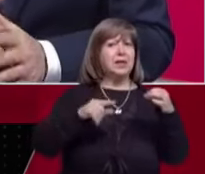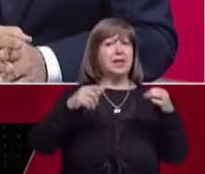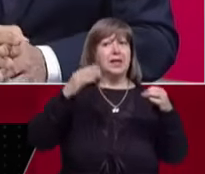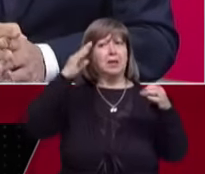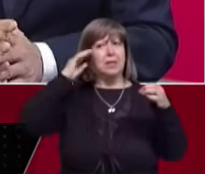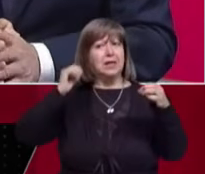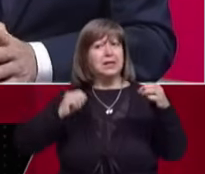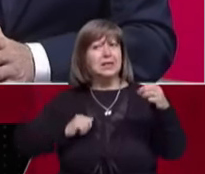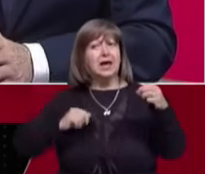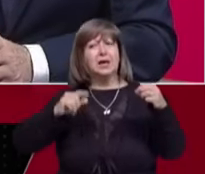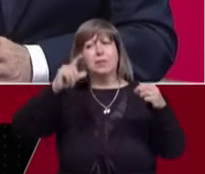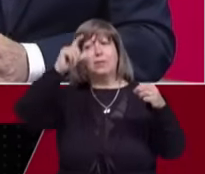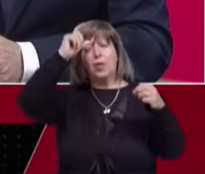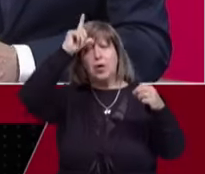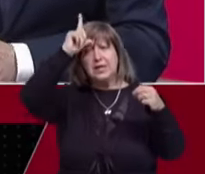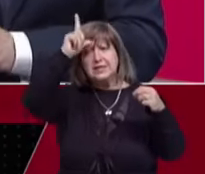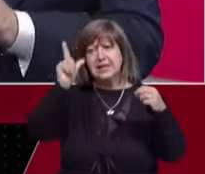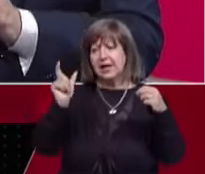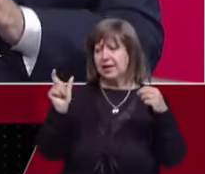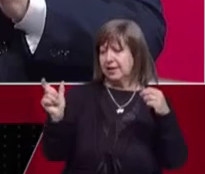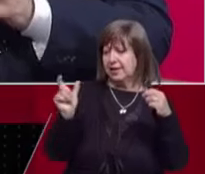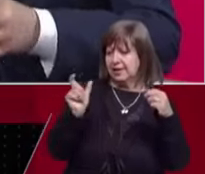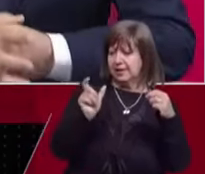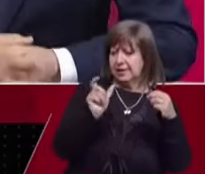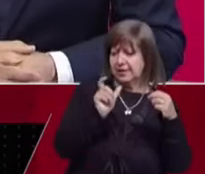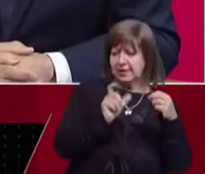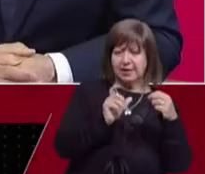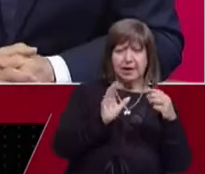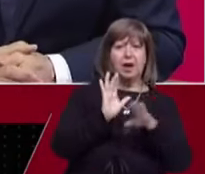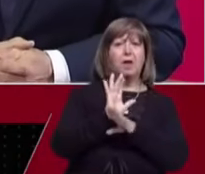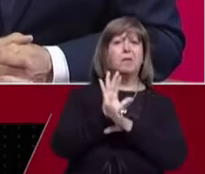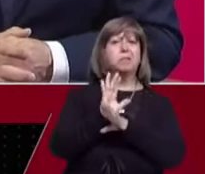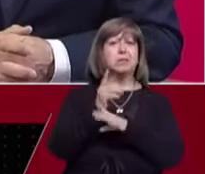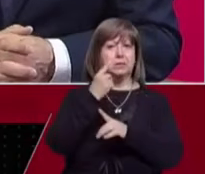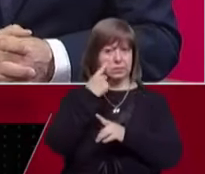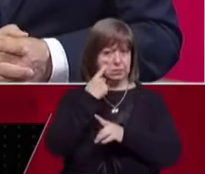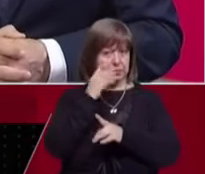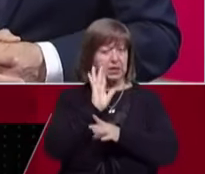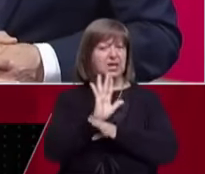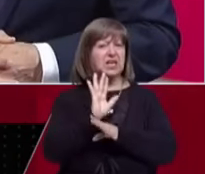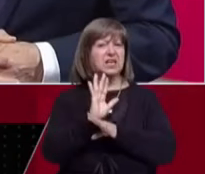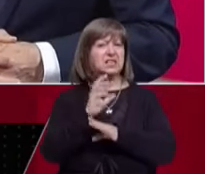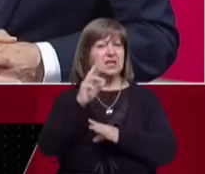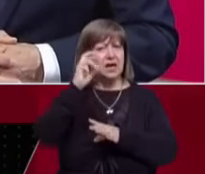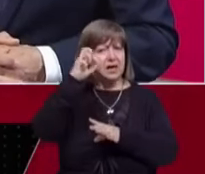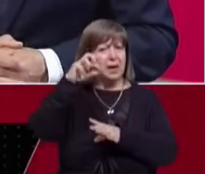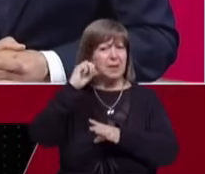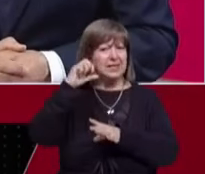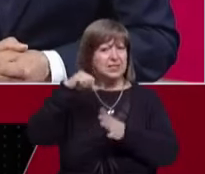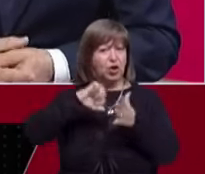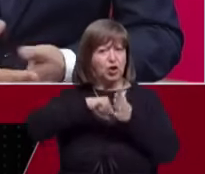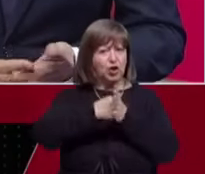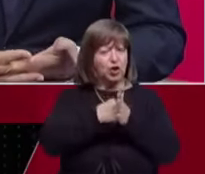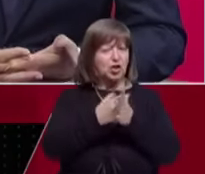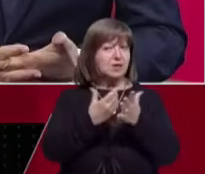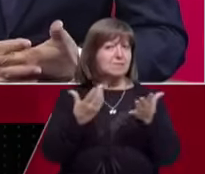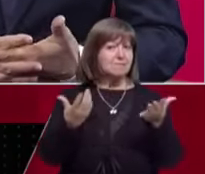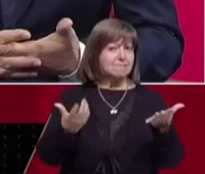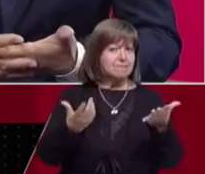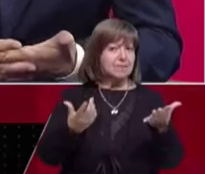policial. Es decir, el factor represivo está presente en el discurso de Nicolás Maduro. Esto